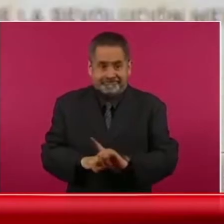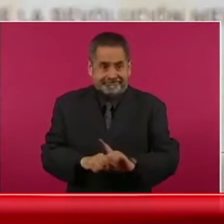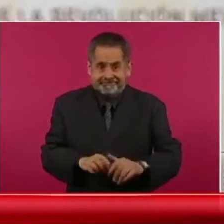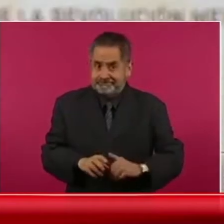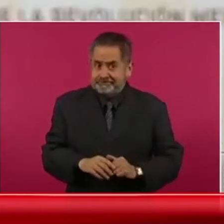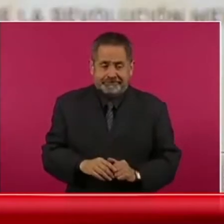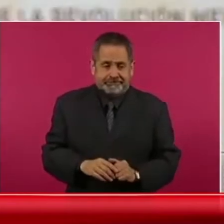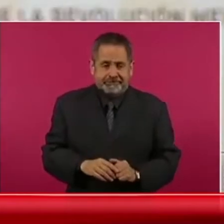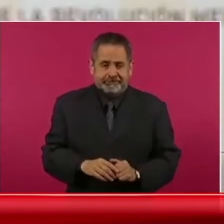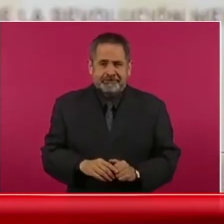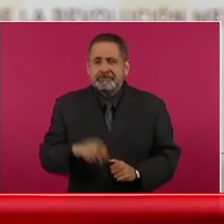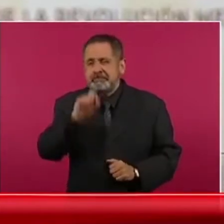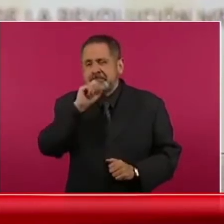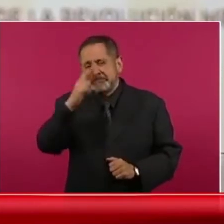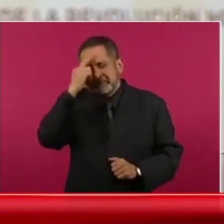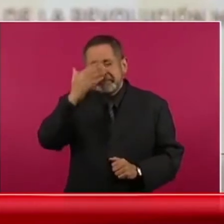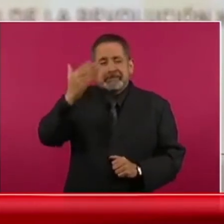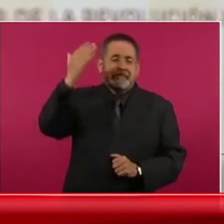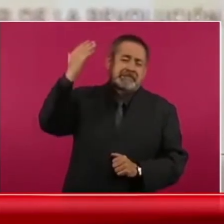que se presentó